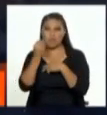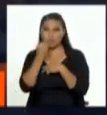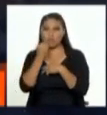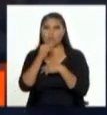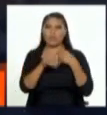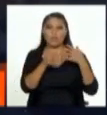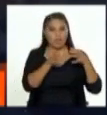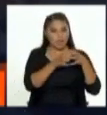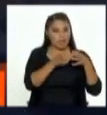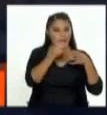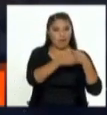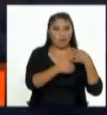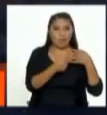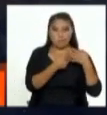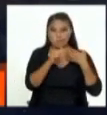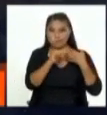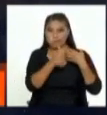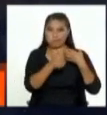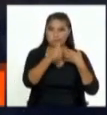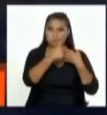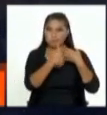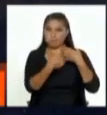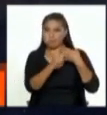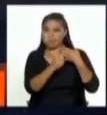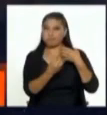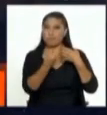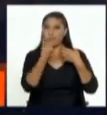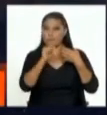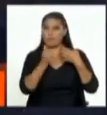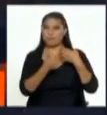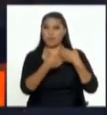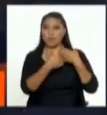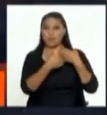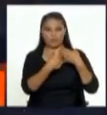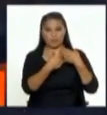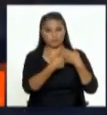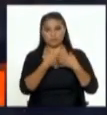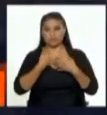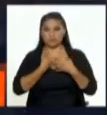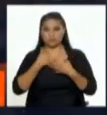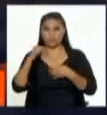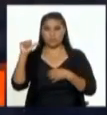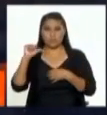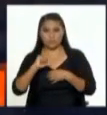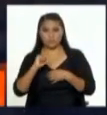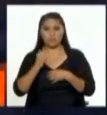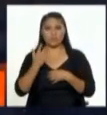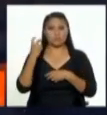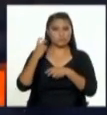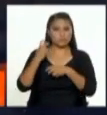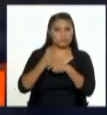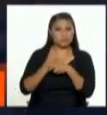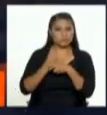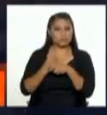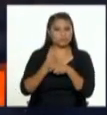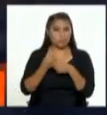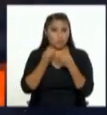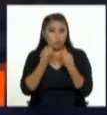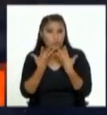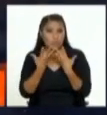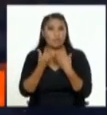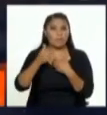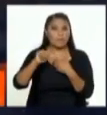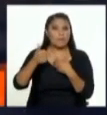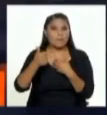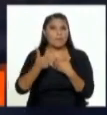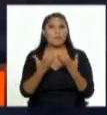hace daño, nos hace mal, y es por ello el énfasis en que los productos, cualquiera, nos adviertan de si es bueno o